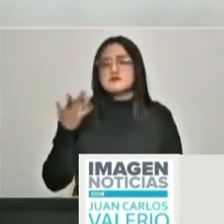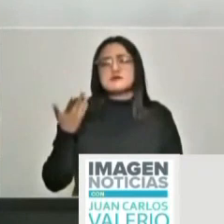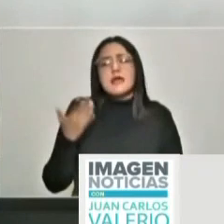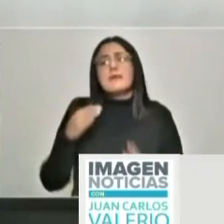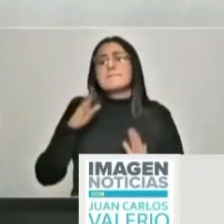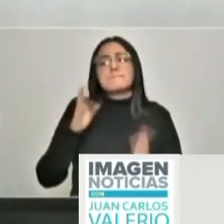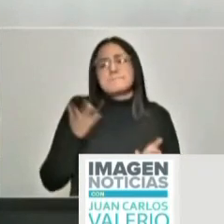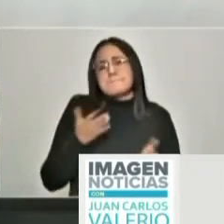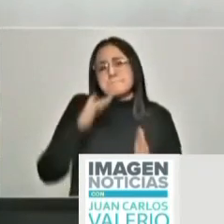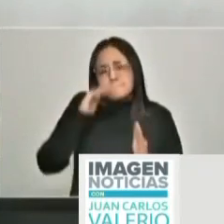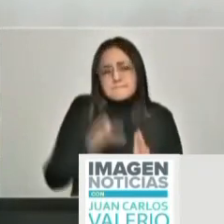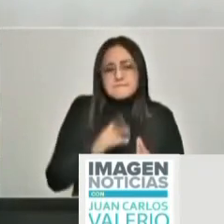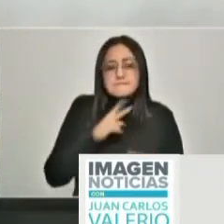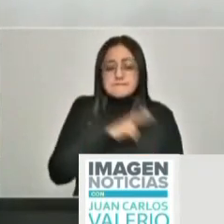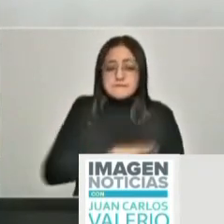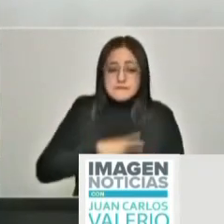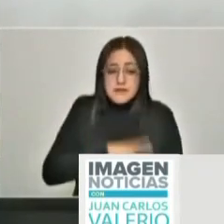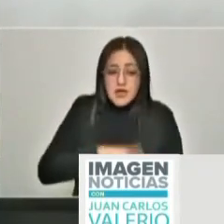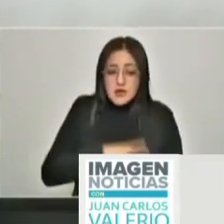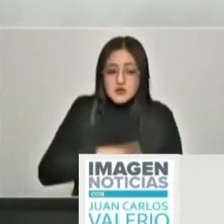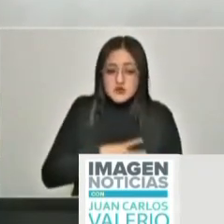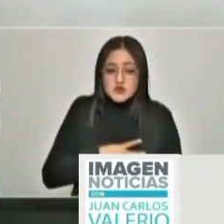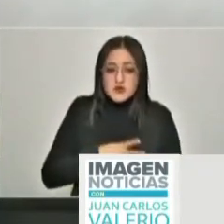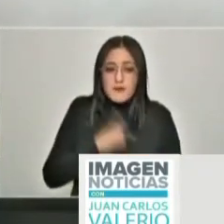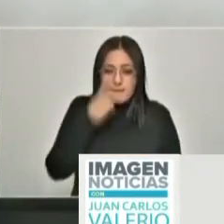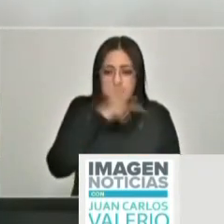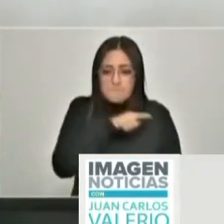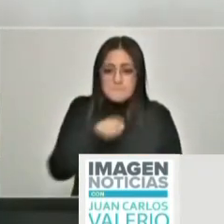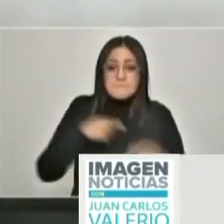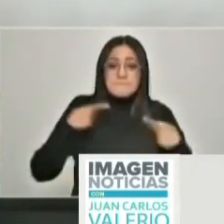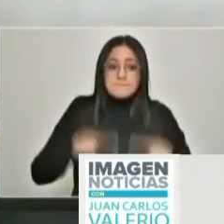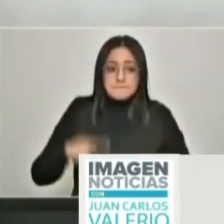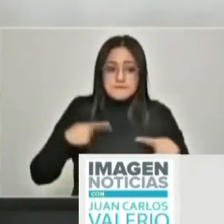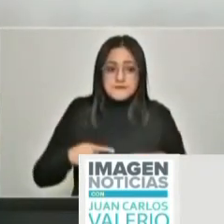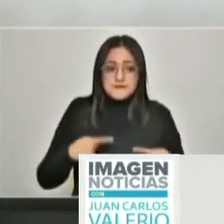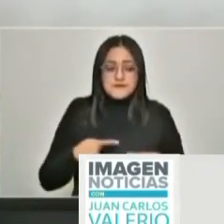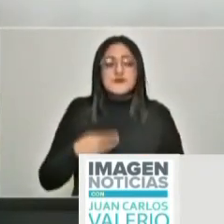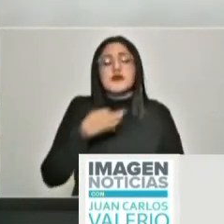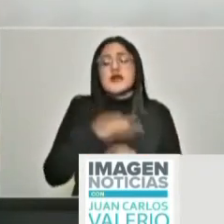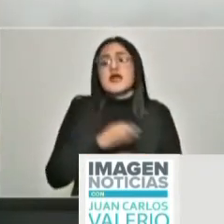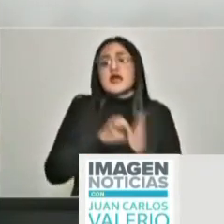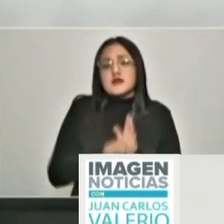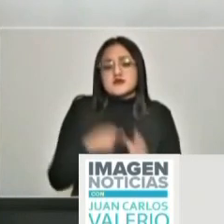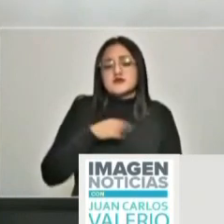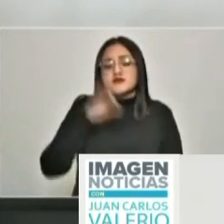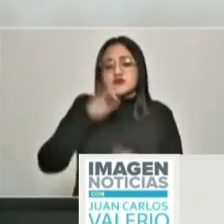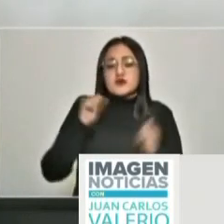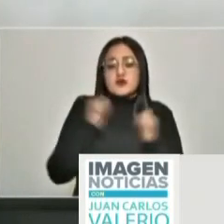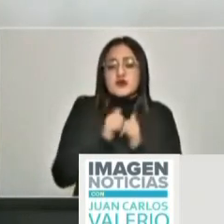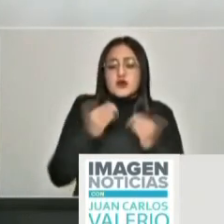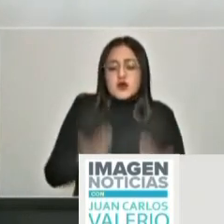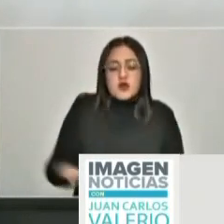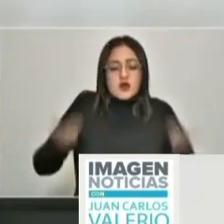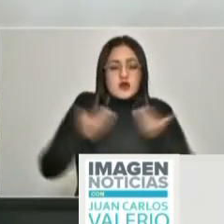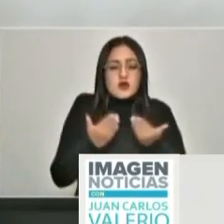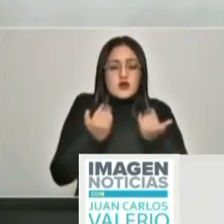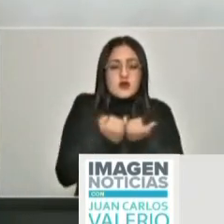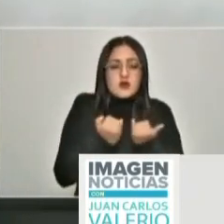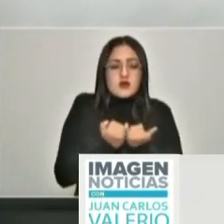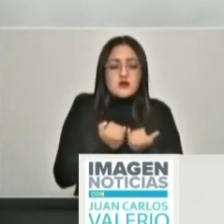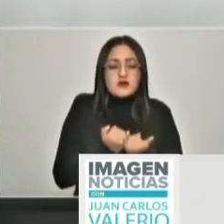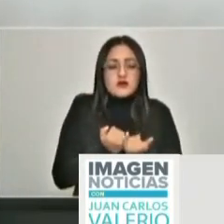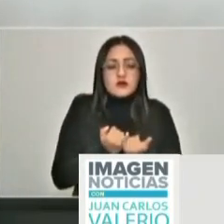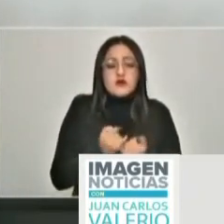menos dañino el virus en esta población. Si ahorita lo checamos con el global, solo